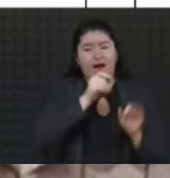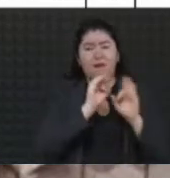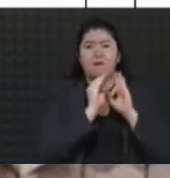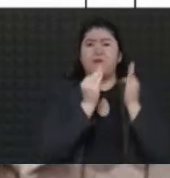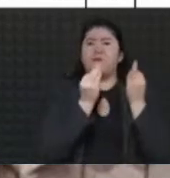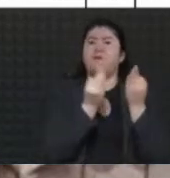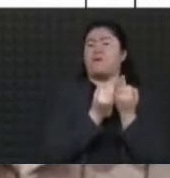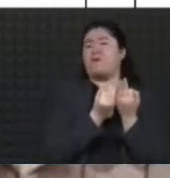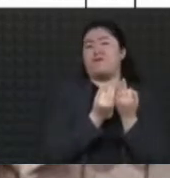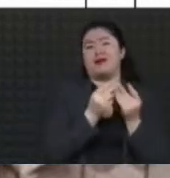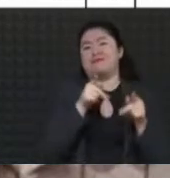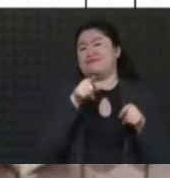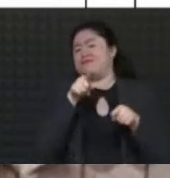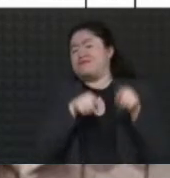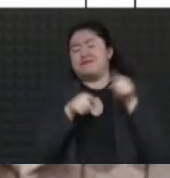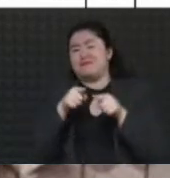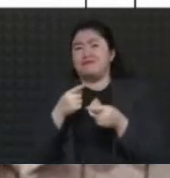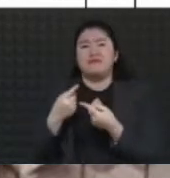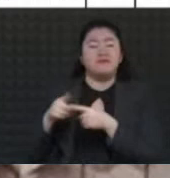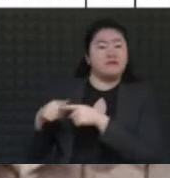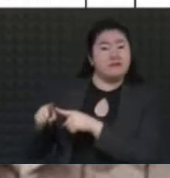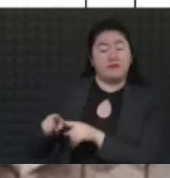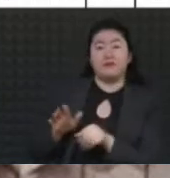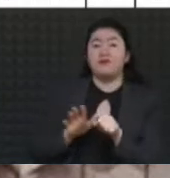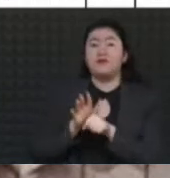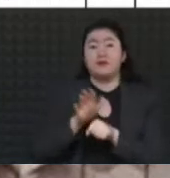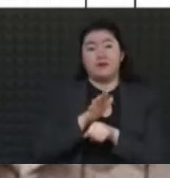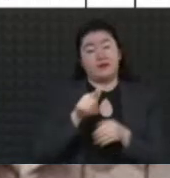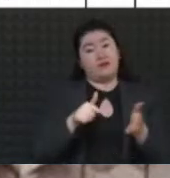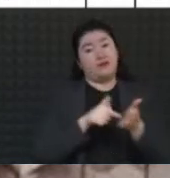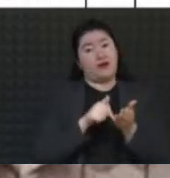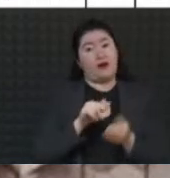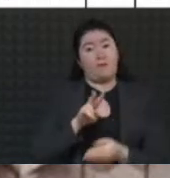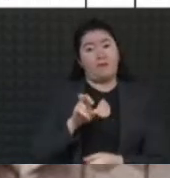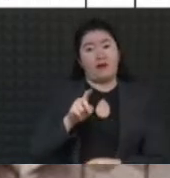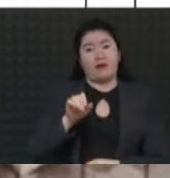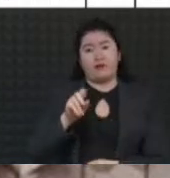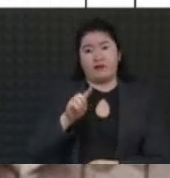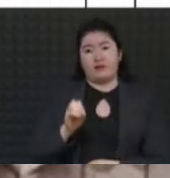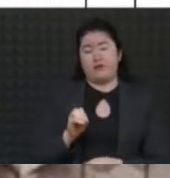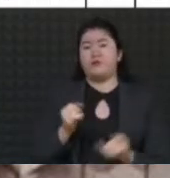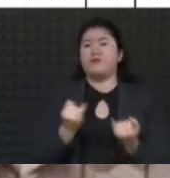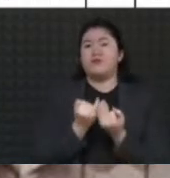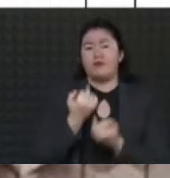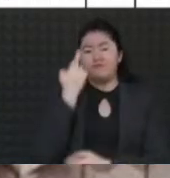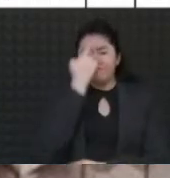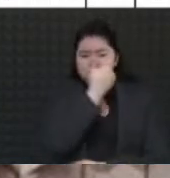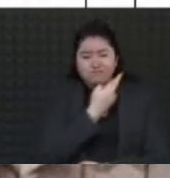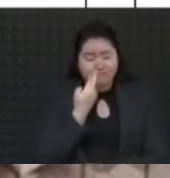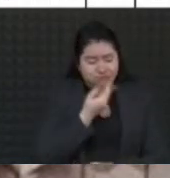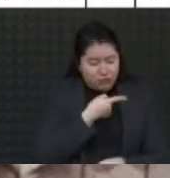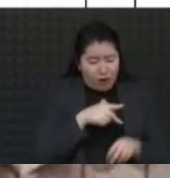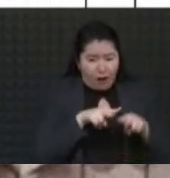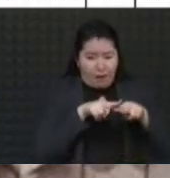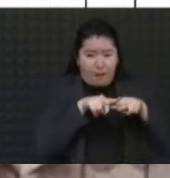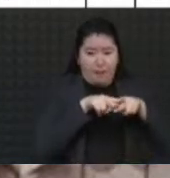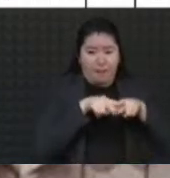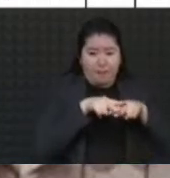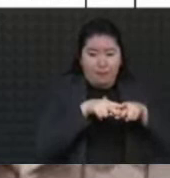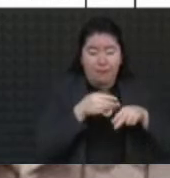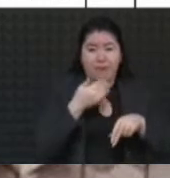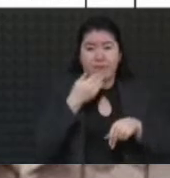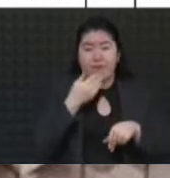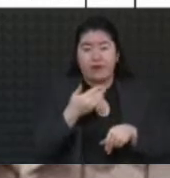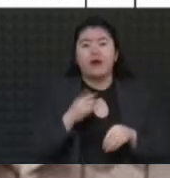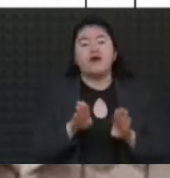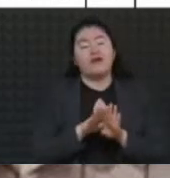y calidad del balasto y subbalasto. Se está haciendo un levantamiento topográfico de registros y vías para hacer el proyecto